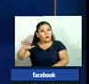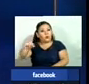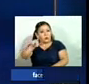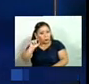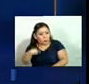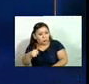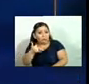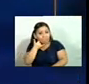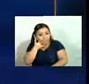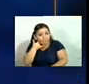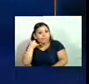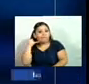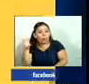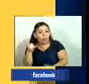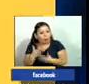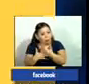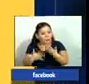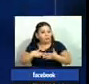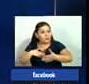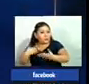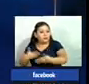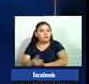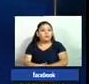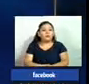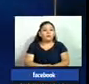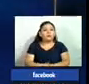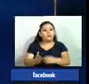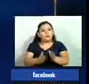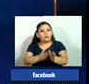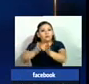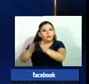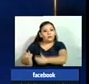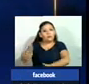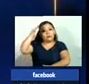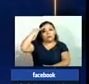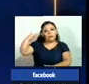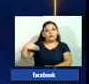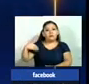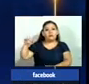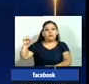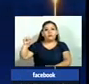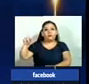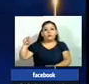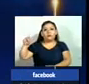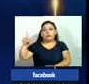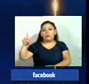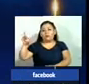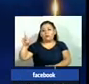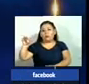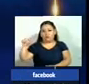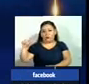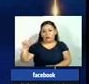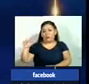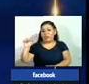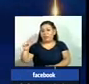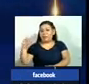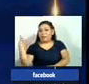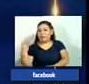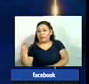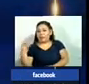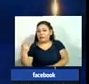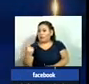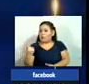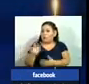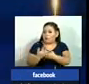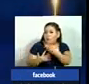que puedan contactarse y donar. También tenemos a la paciente Sandra Alicia Gómez quien necesita un